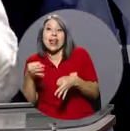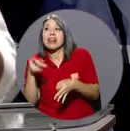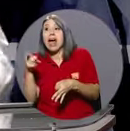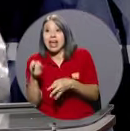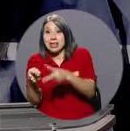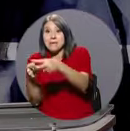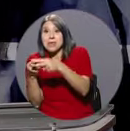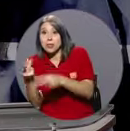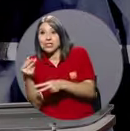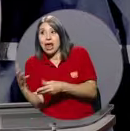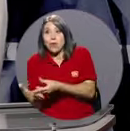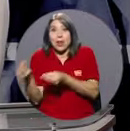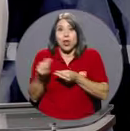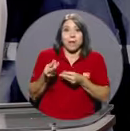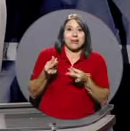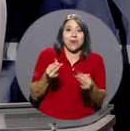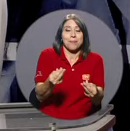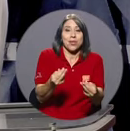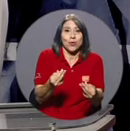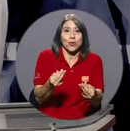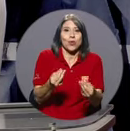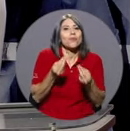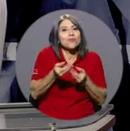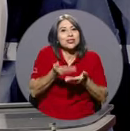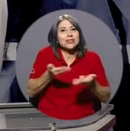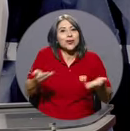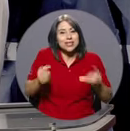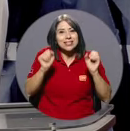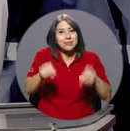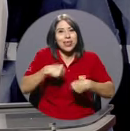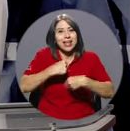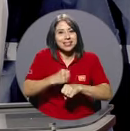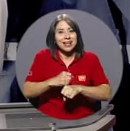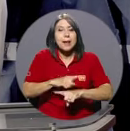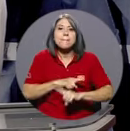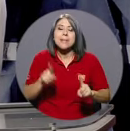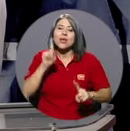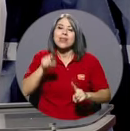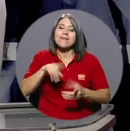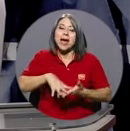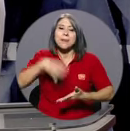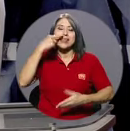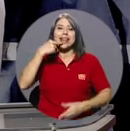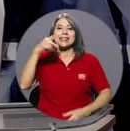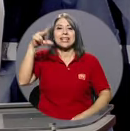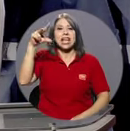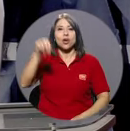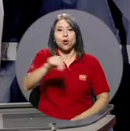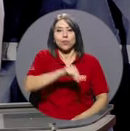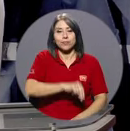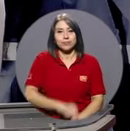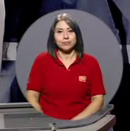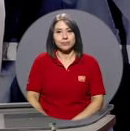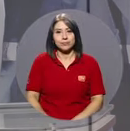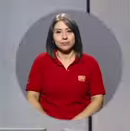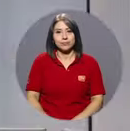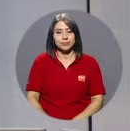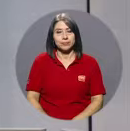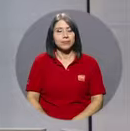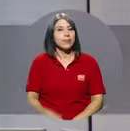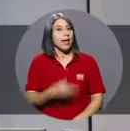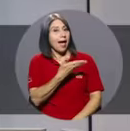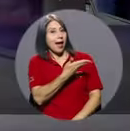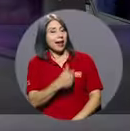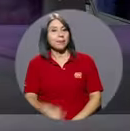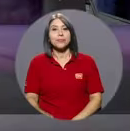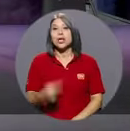rápido, y bueno, y hay una gran cantidad de cosas que se pueden hacer, pero creo que lo ideal aquí es aprender a decir que no. Alan. Sí, bueno,